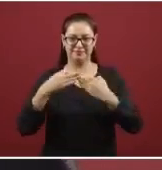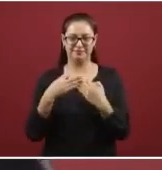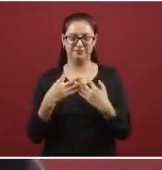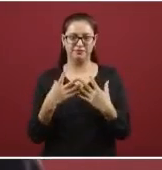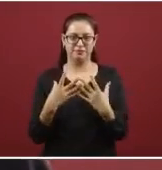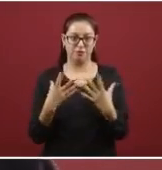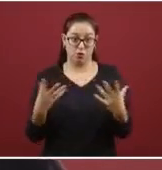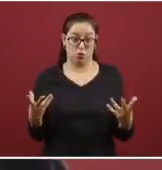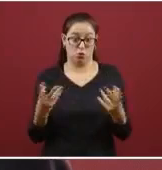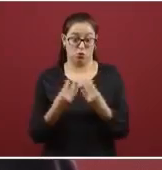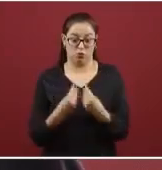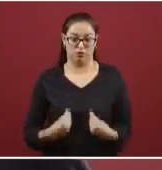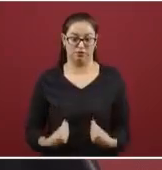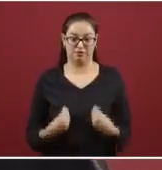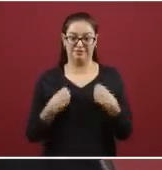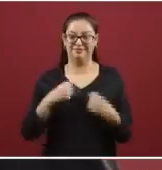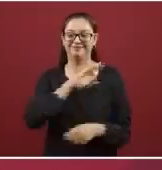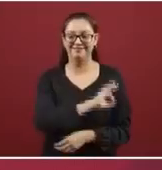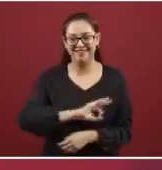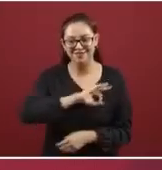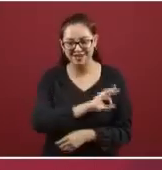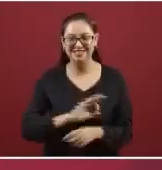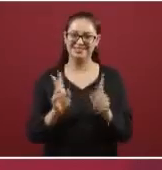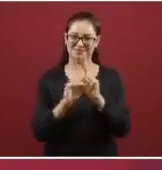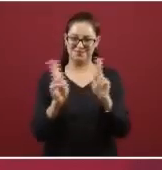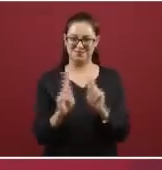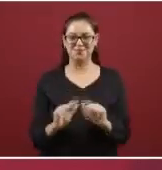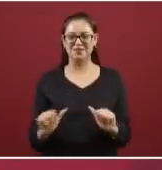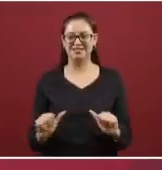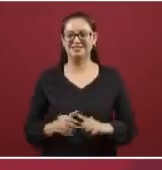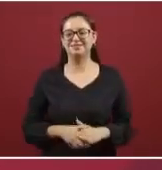vivamos felices y en paz.